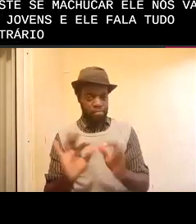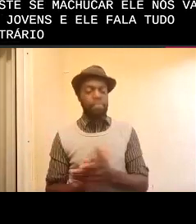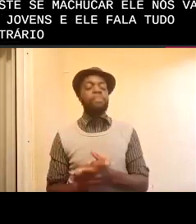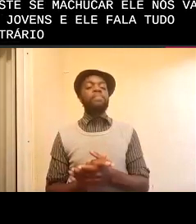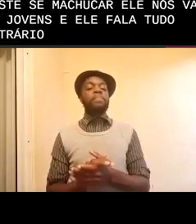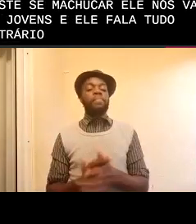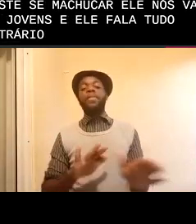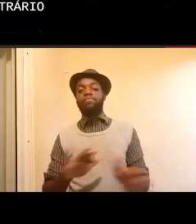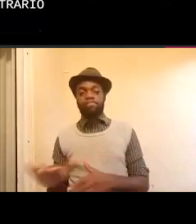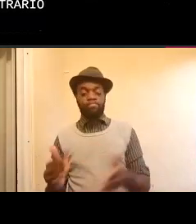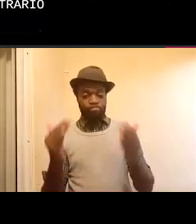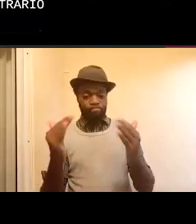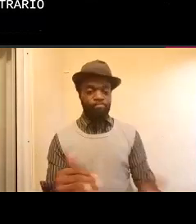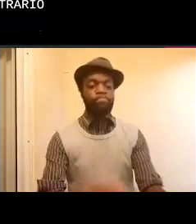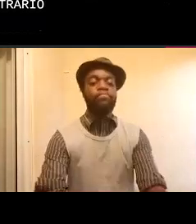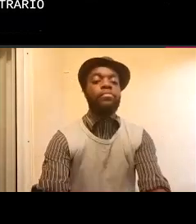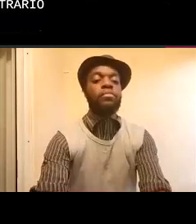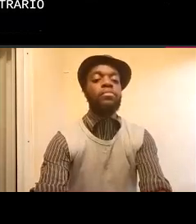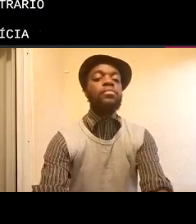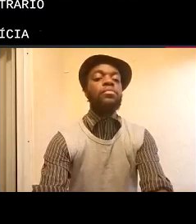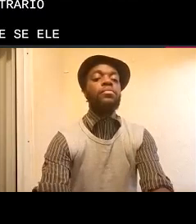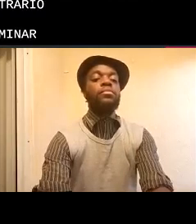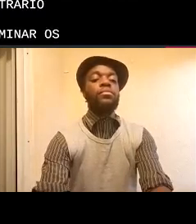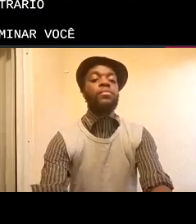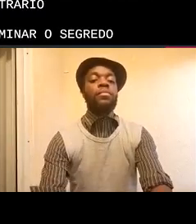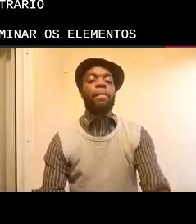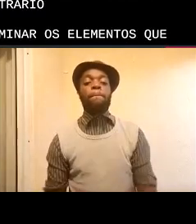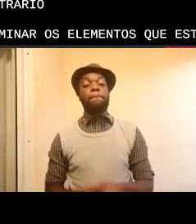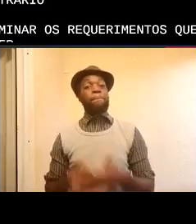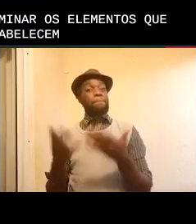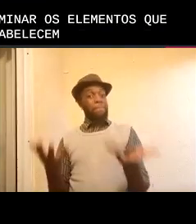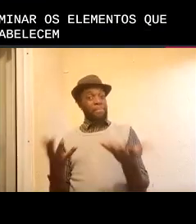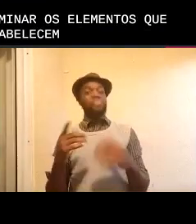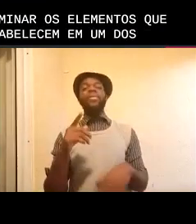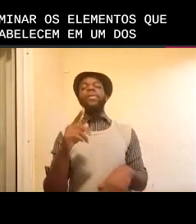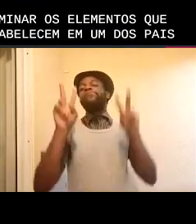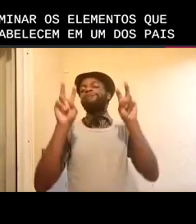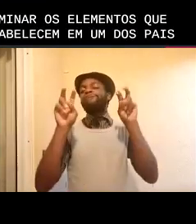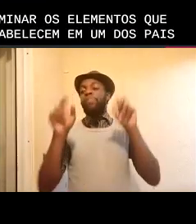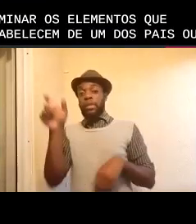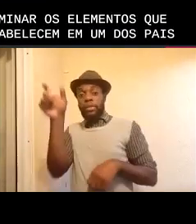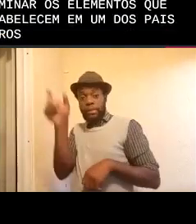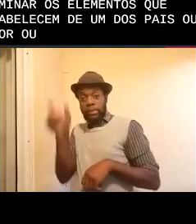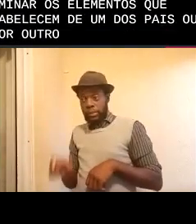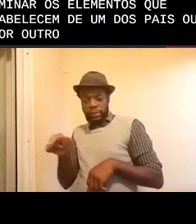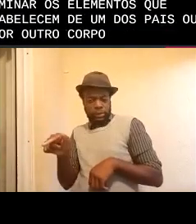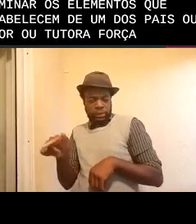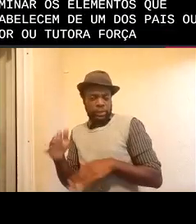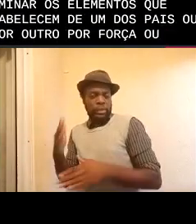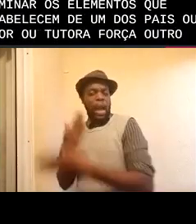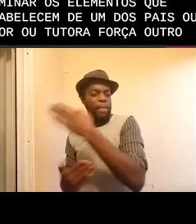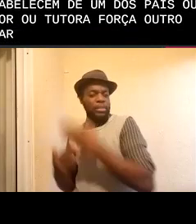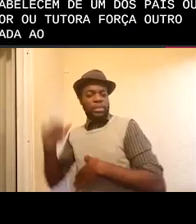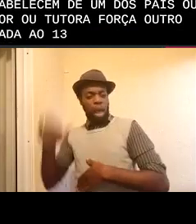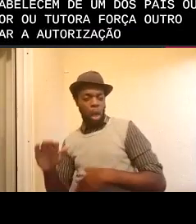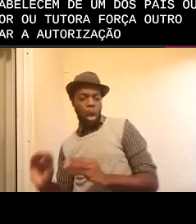Deben eliminarse los requerimientos que establecen que uno de los padres o tutor otorgue su autorización para que las